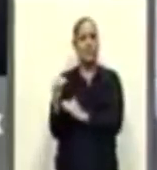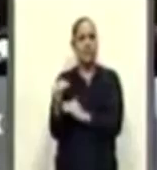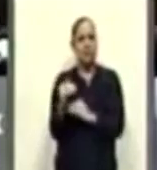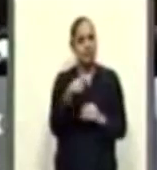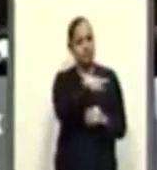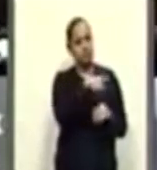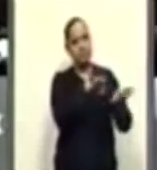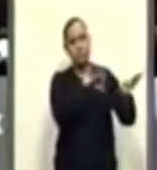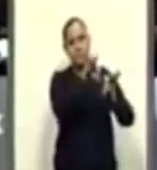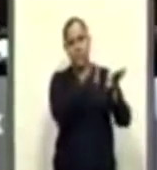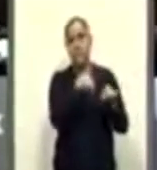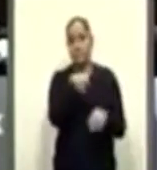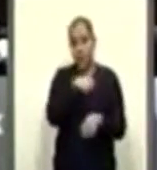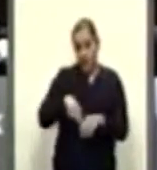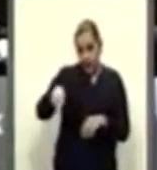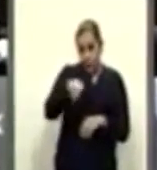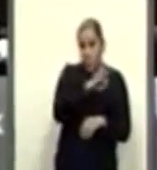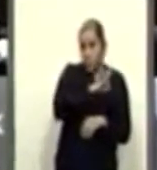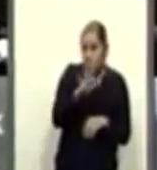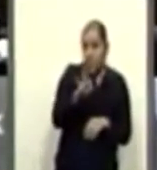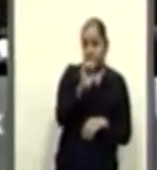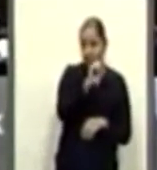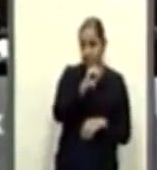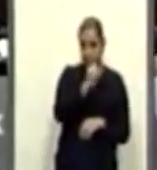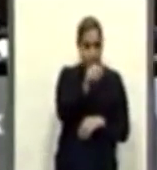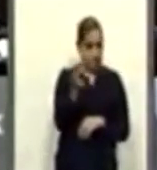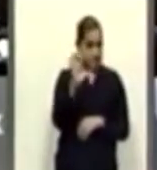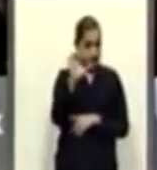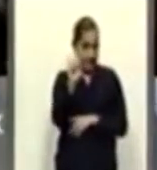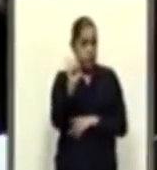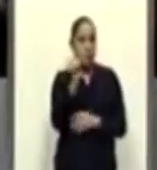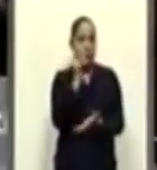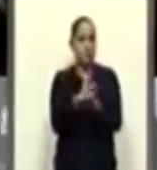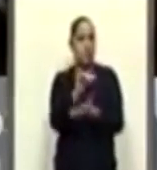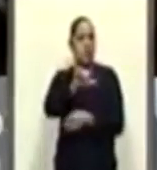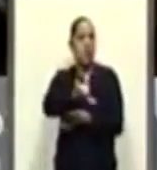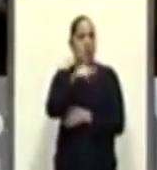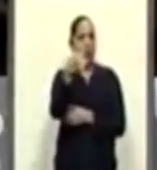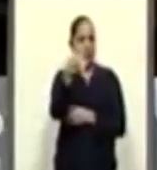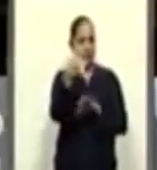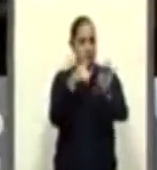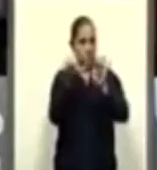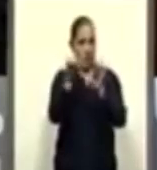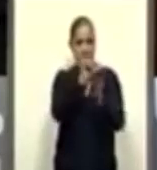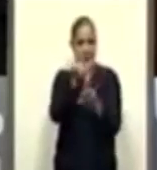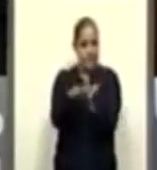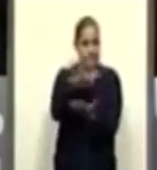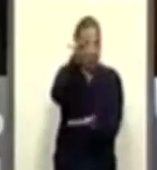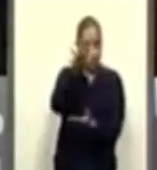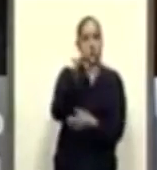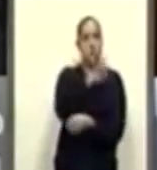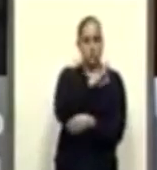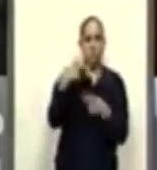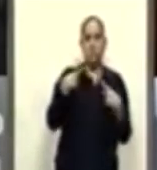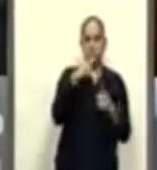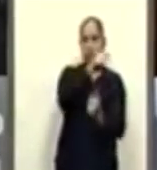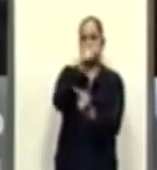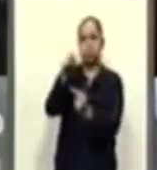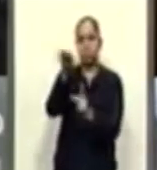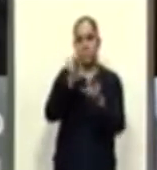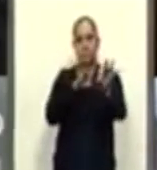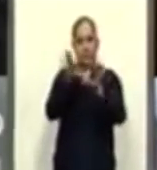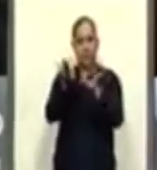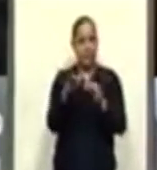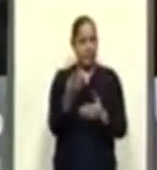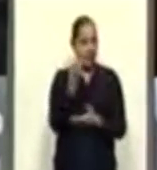ganar 11 de los 60 asambleístas para obtener una mayoría simple. Ante tal práctica, se pudiera pensar